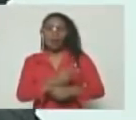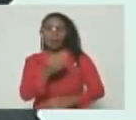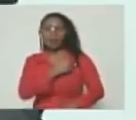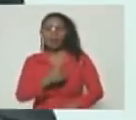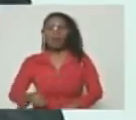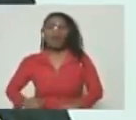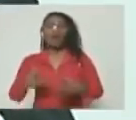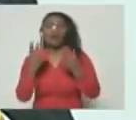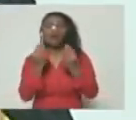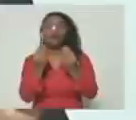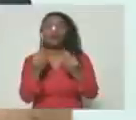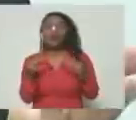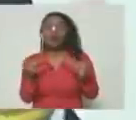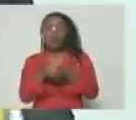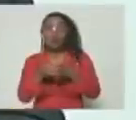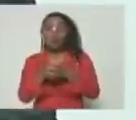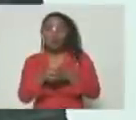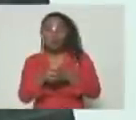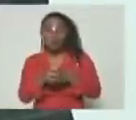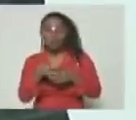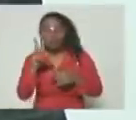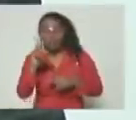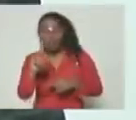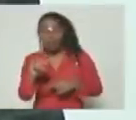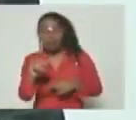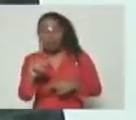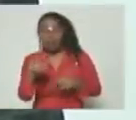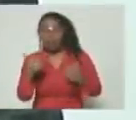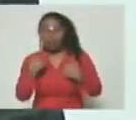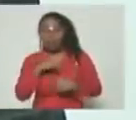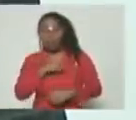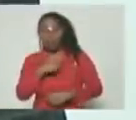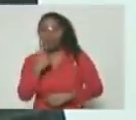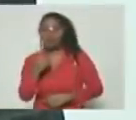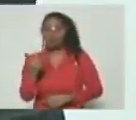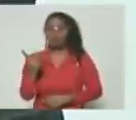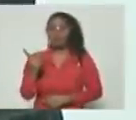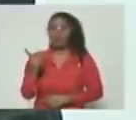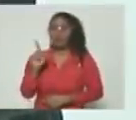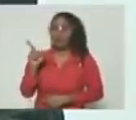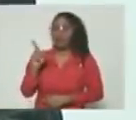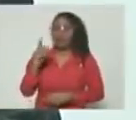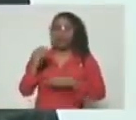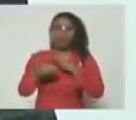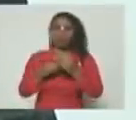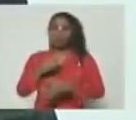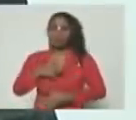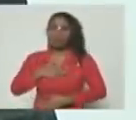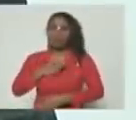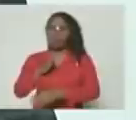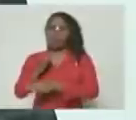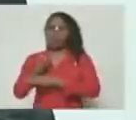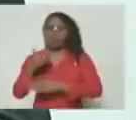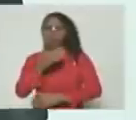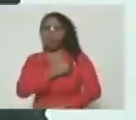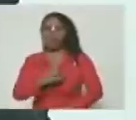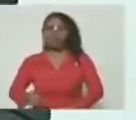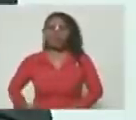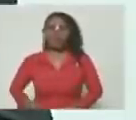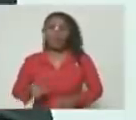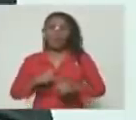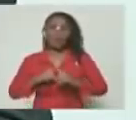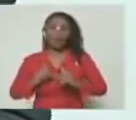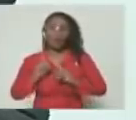muchos sectores, incluyo Acción Democrática, dijo que no habían todavía condiciones para ir. Pero esas